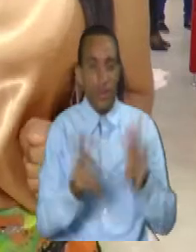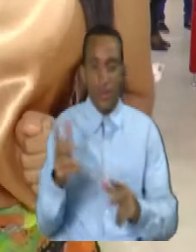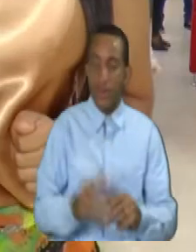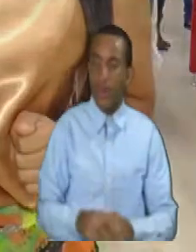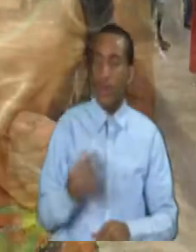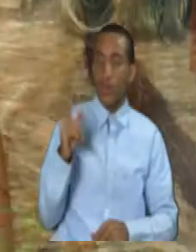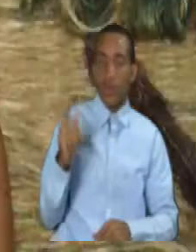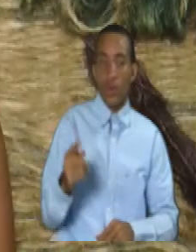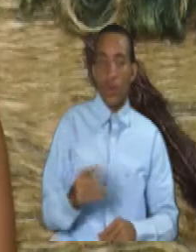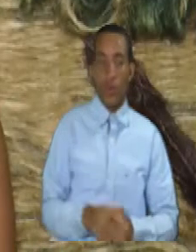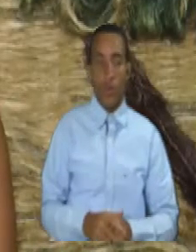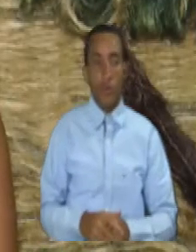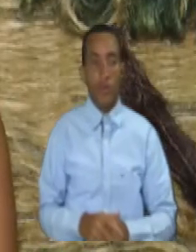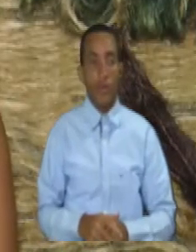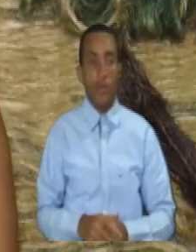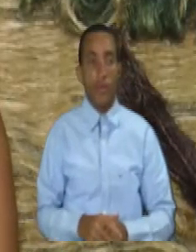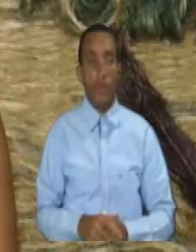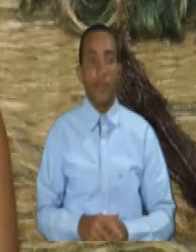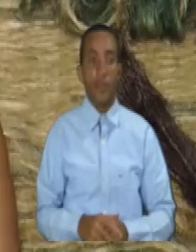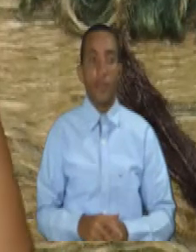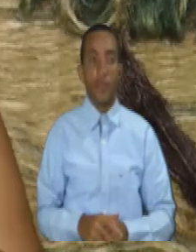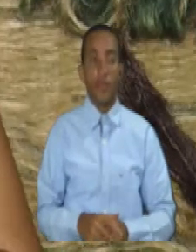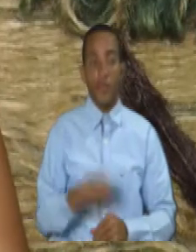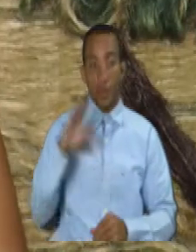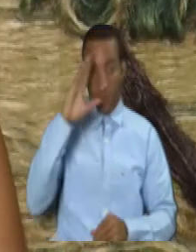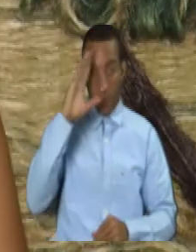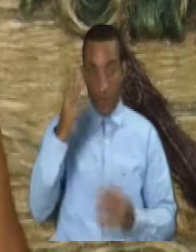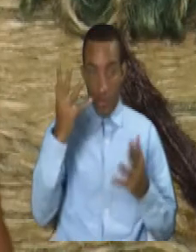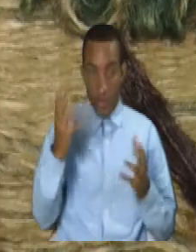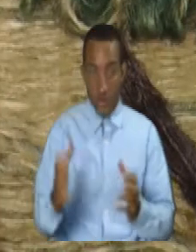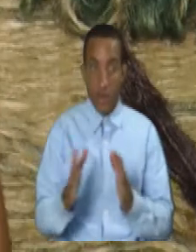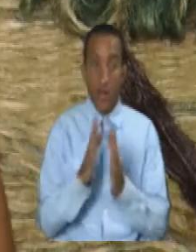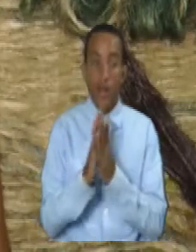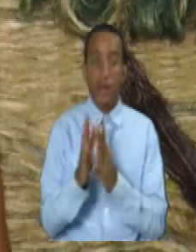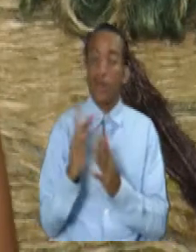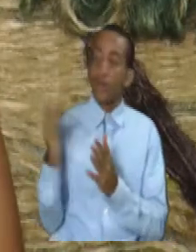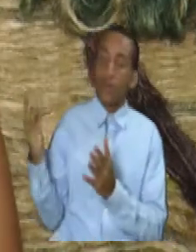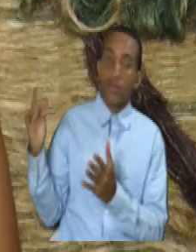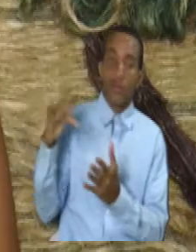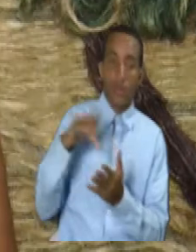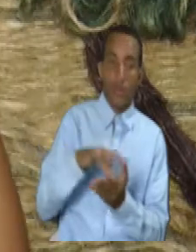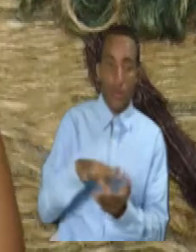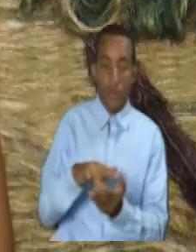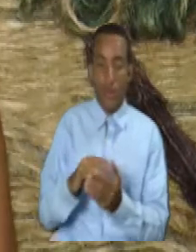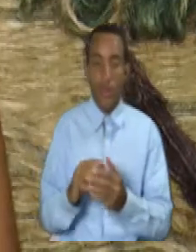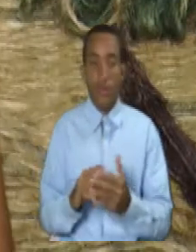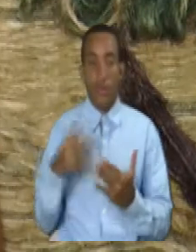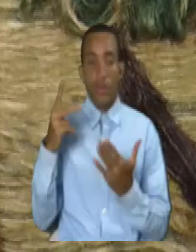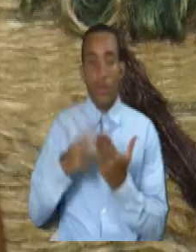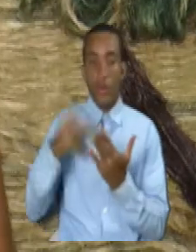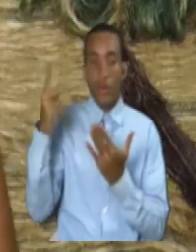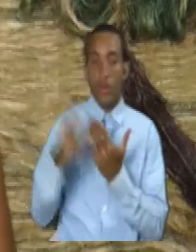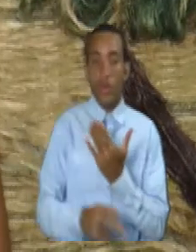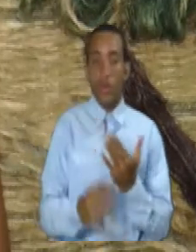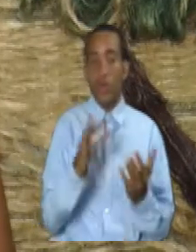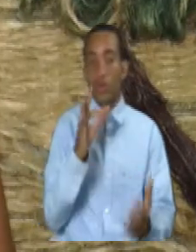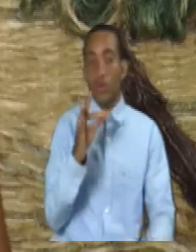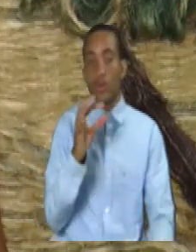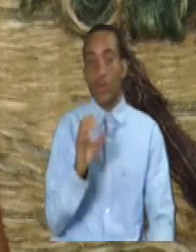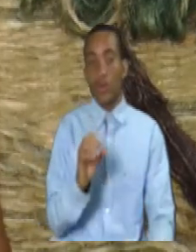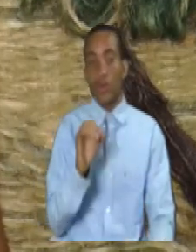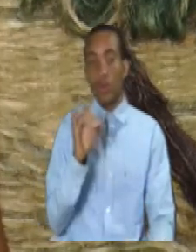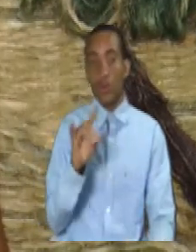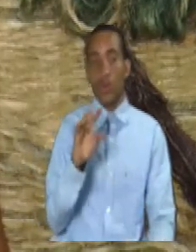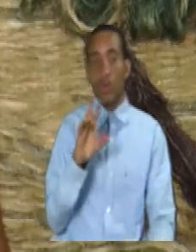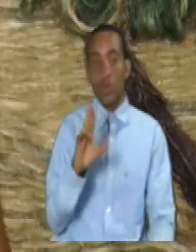portafolio. Hola, y queremos contarles que nosotros nos trasladamos hasta Proyectos Tour, ubicado aquí en la calle 49,